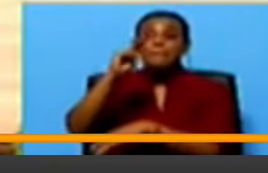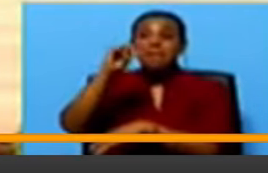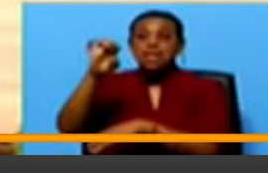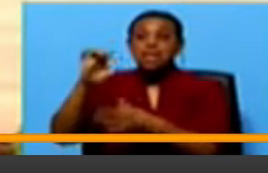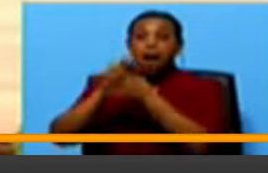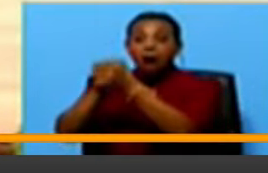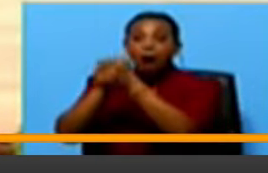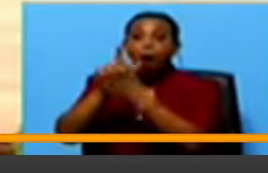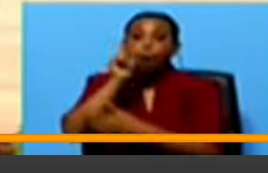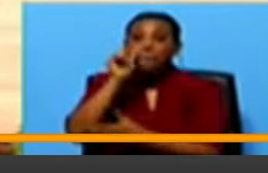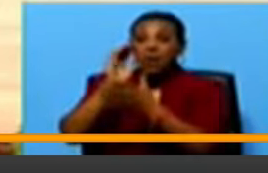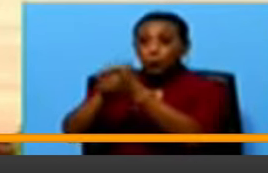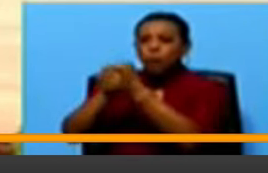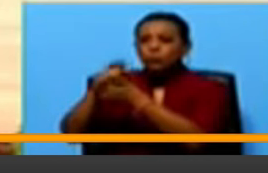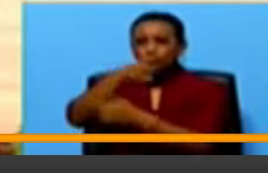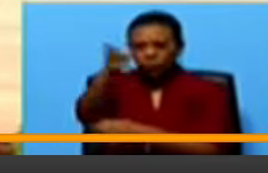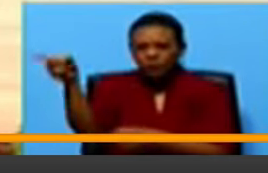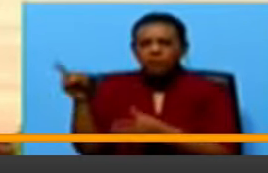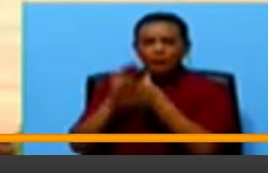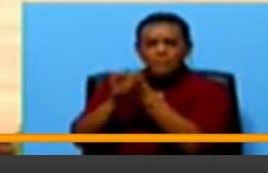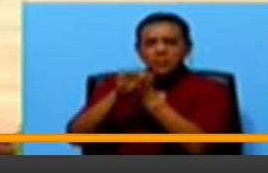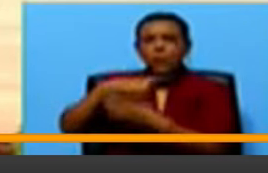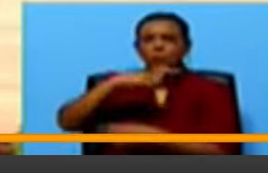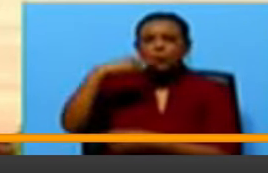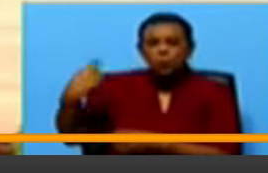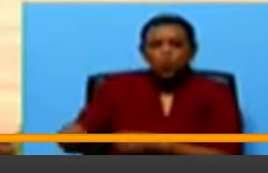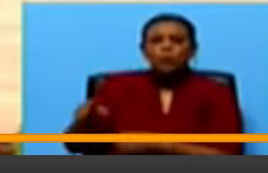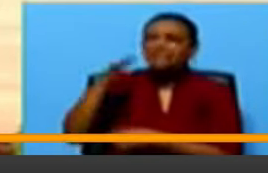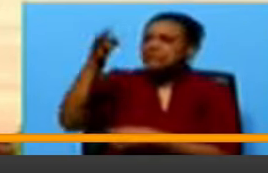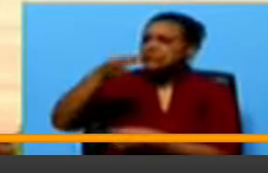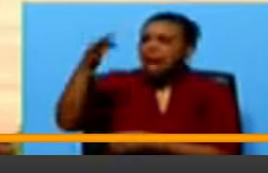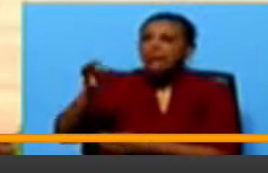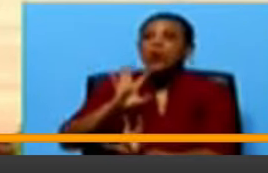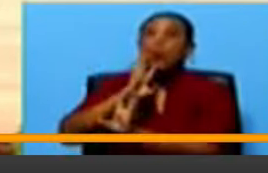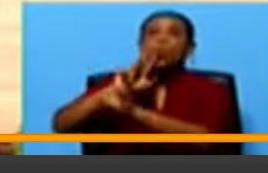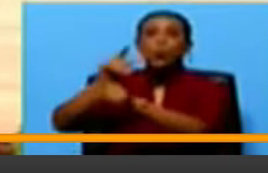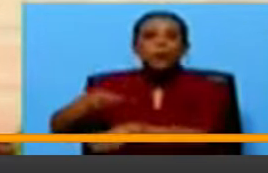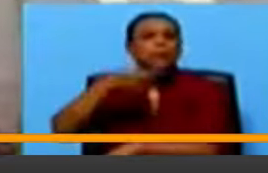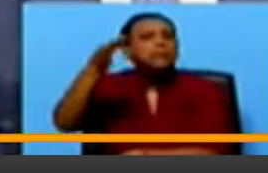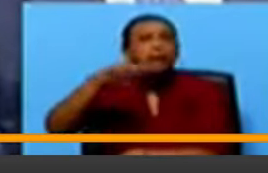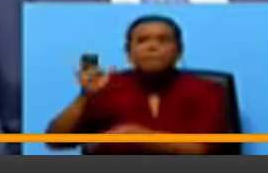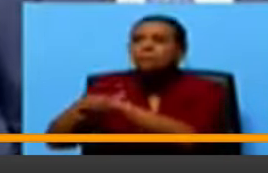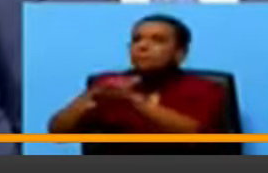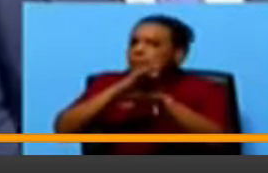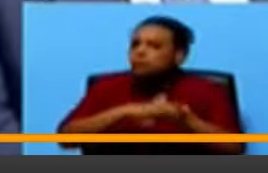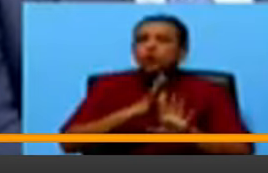compañeros, compañeras de Rusia, siempre lo cuento.